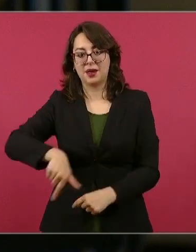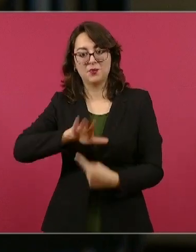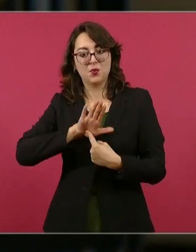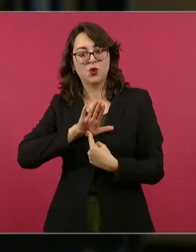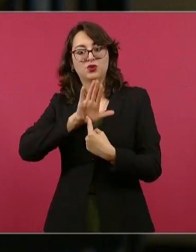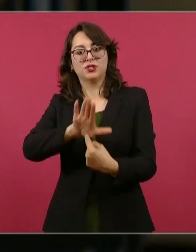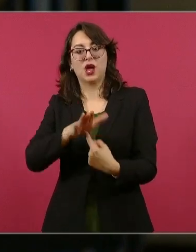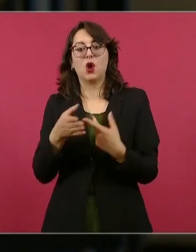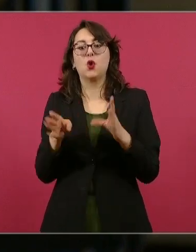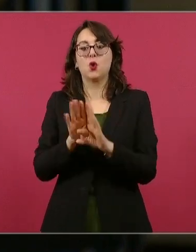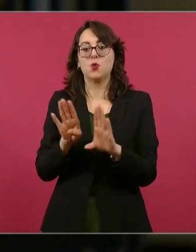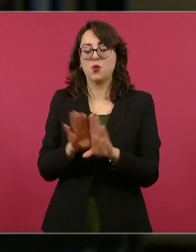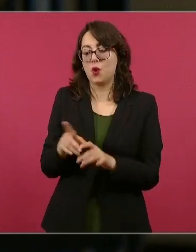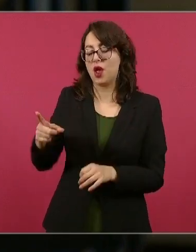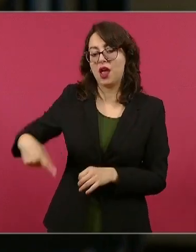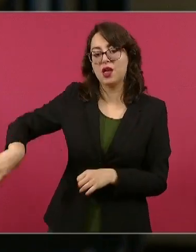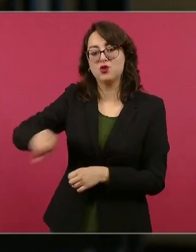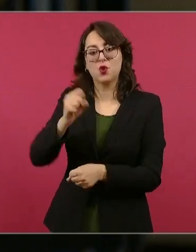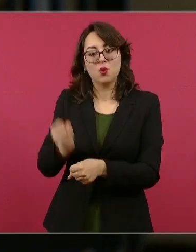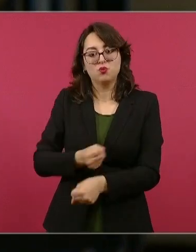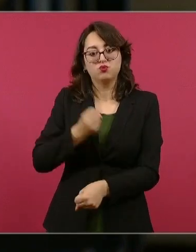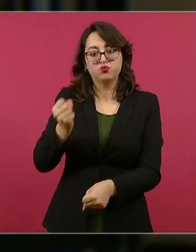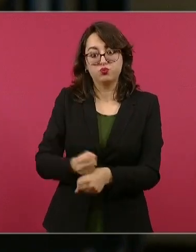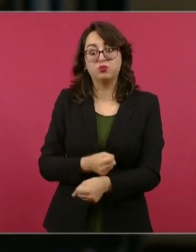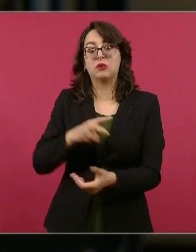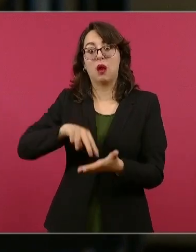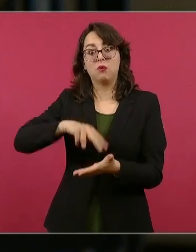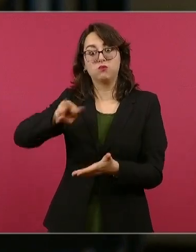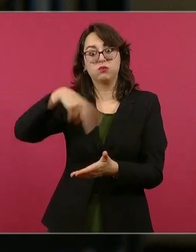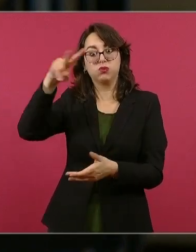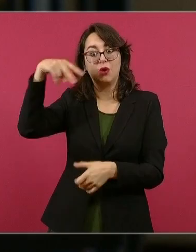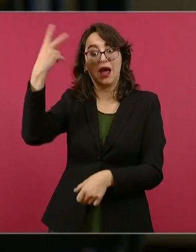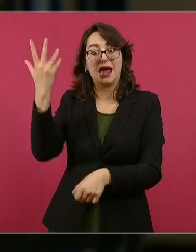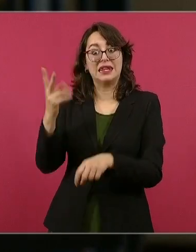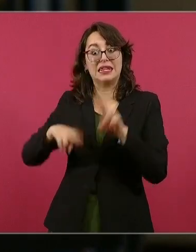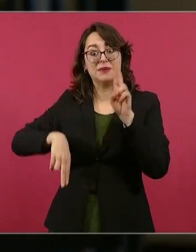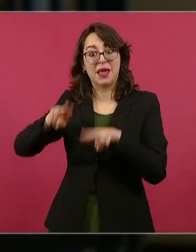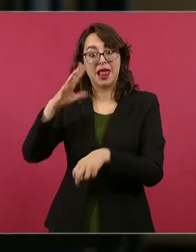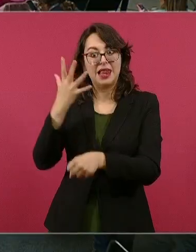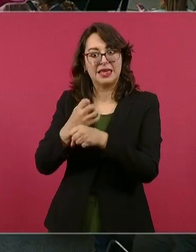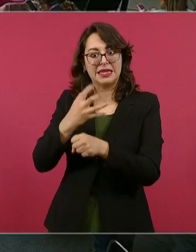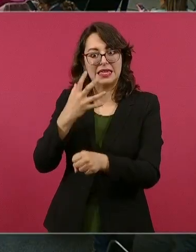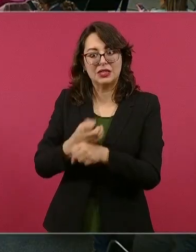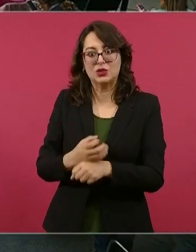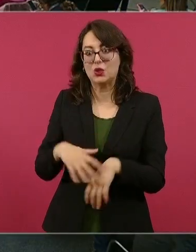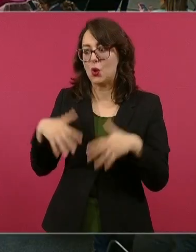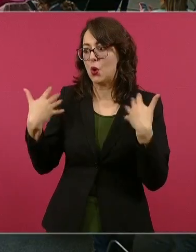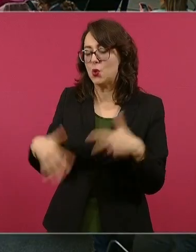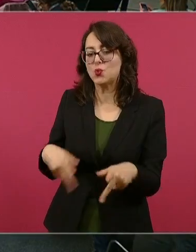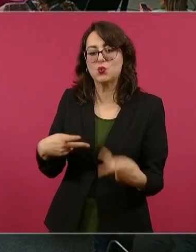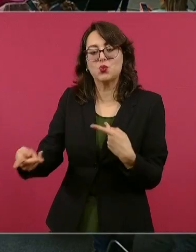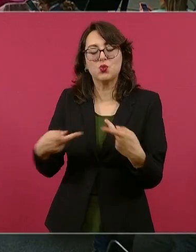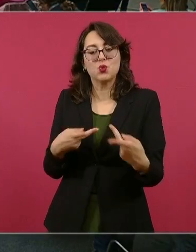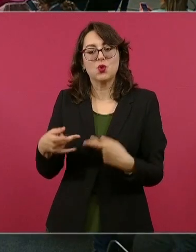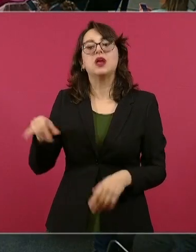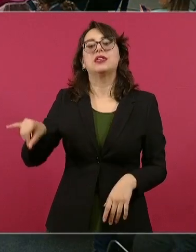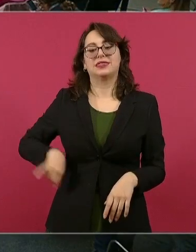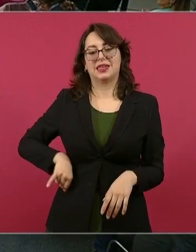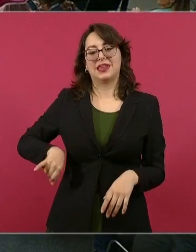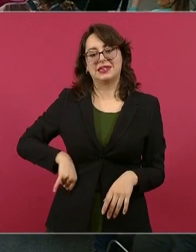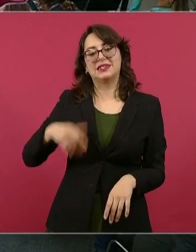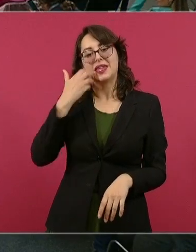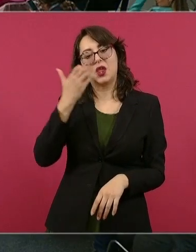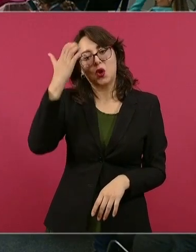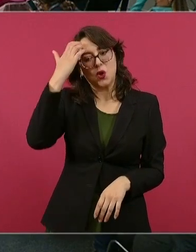ya que actualmente se están preparando para hacer un quinto salto mortal y ellos tienen interés personal en